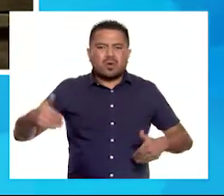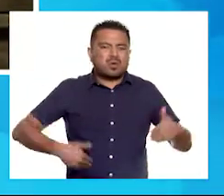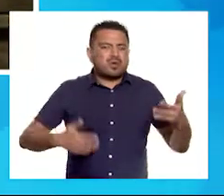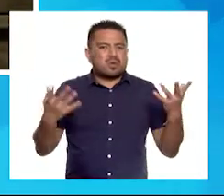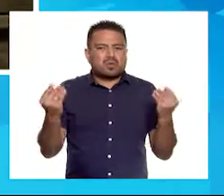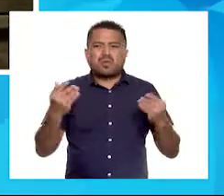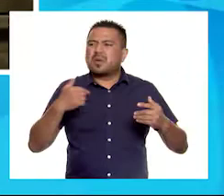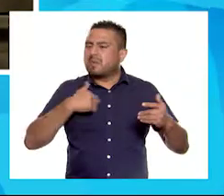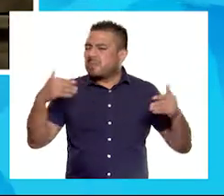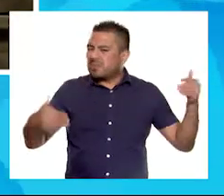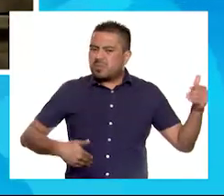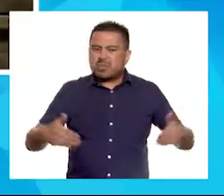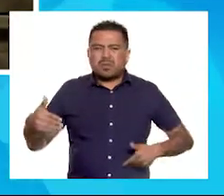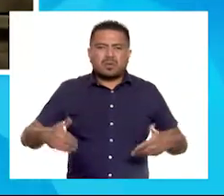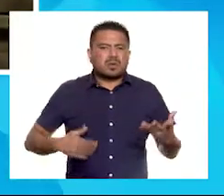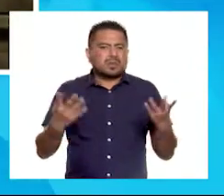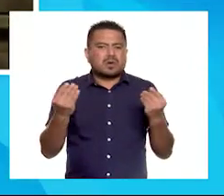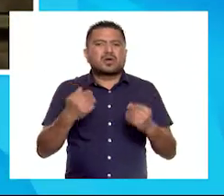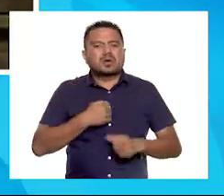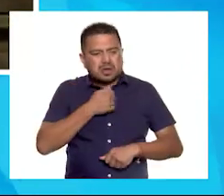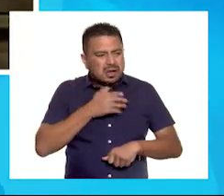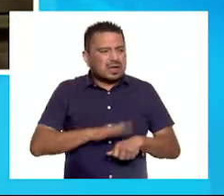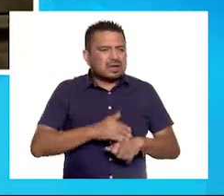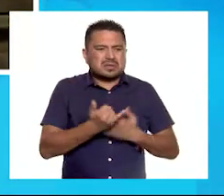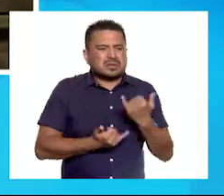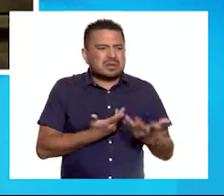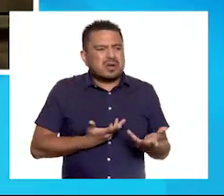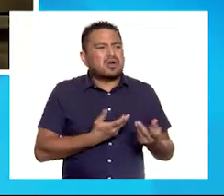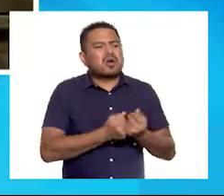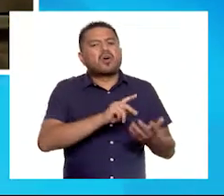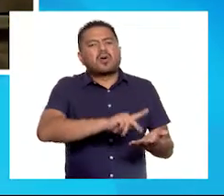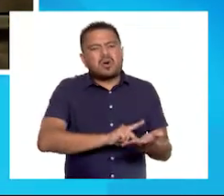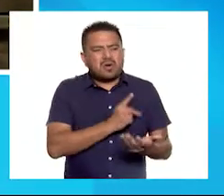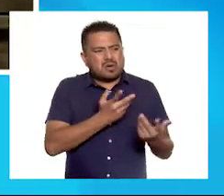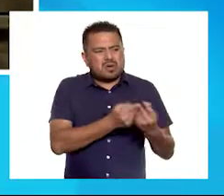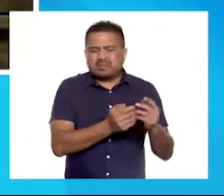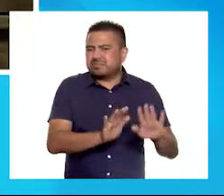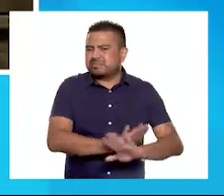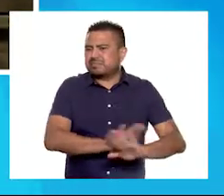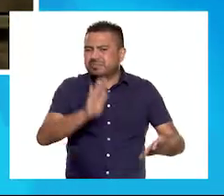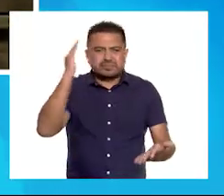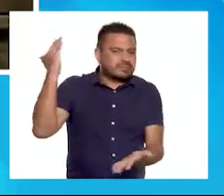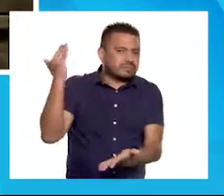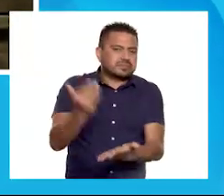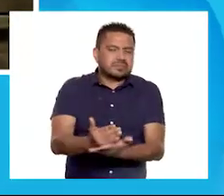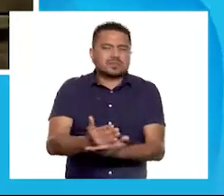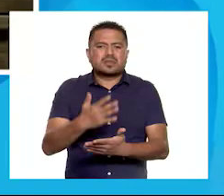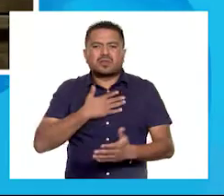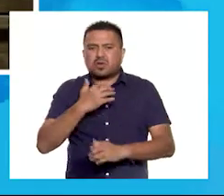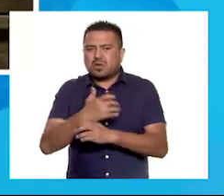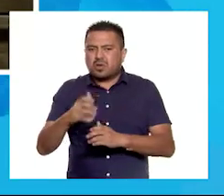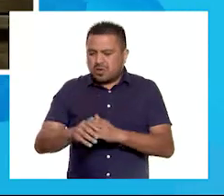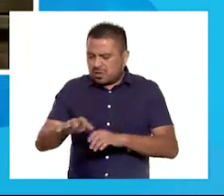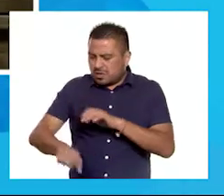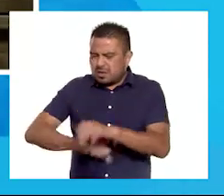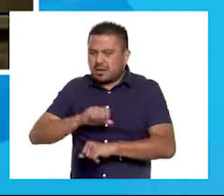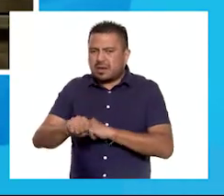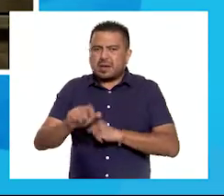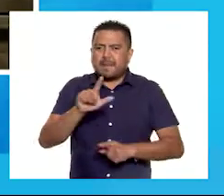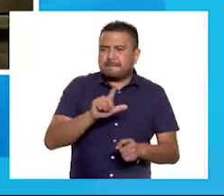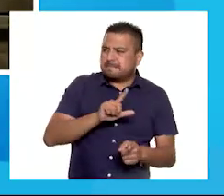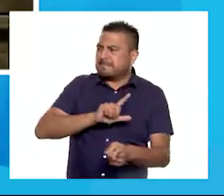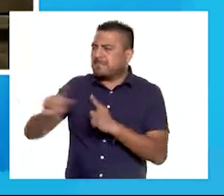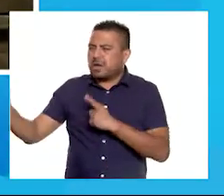Me molesta tanto que les digo que ya no jugaré más con ellos y agarro mis cosas y me voy de